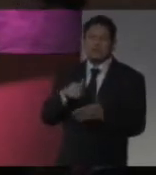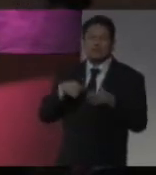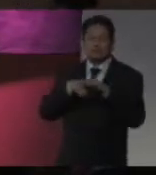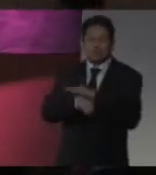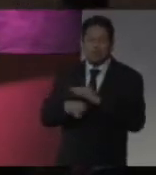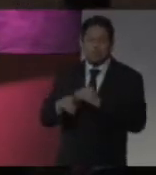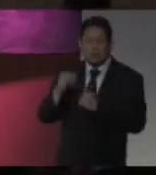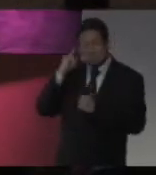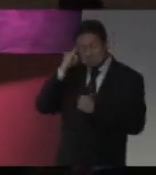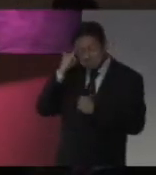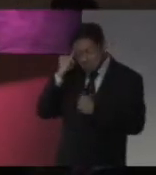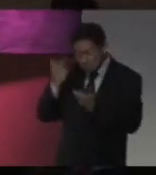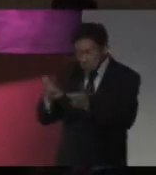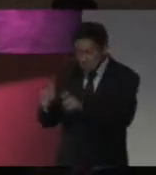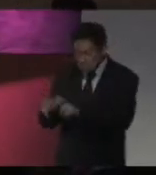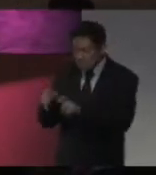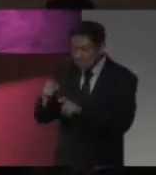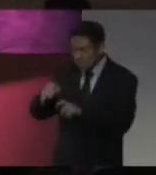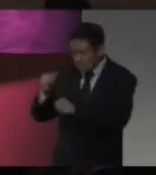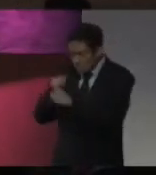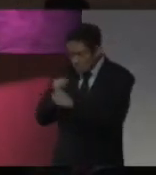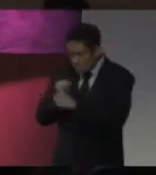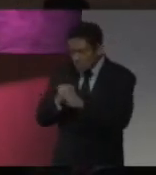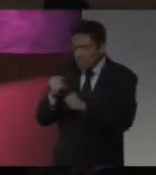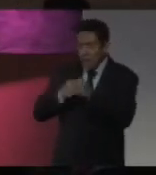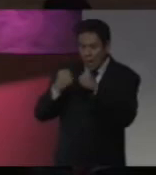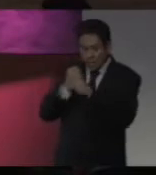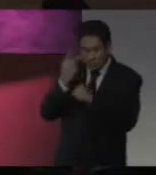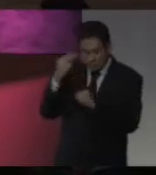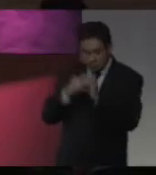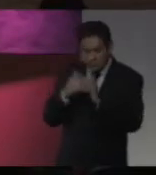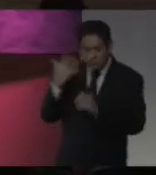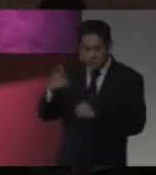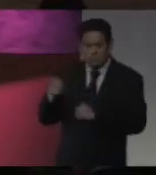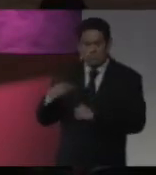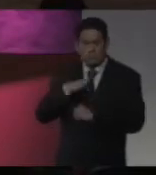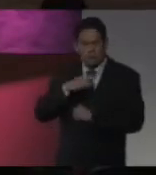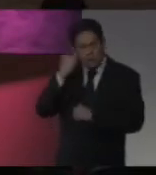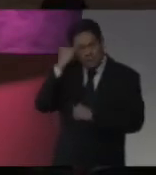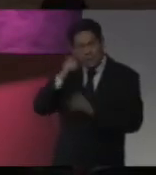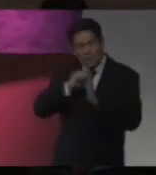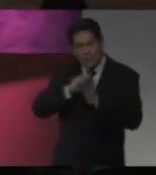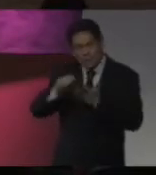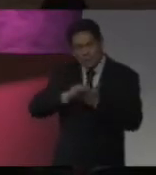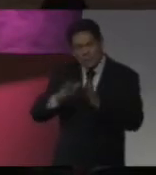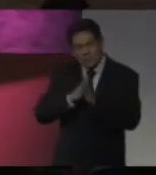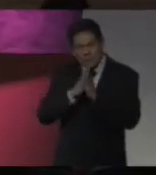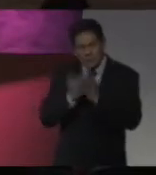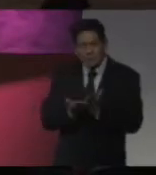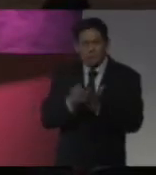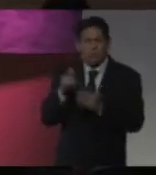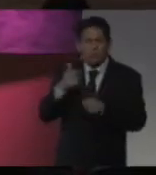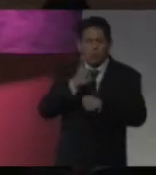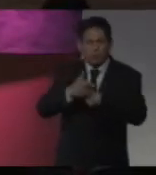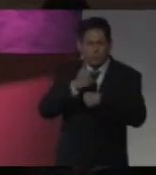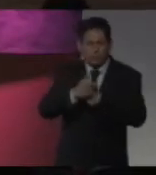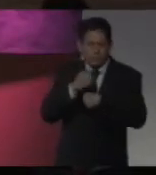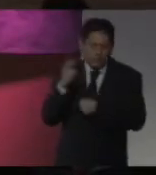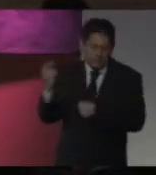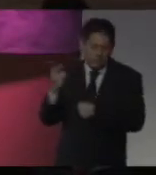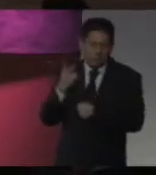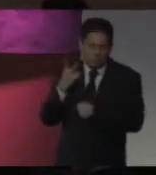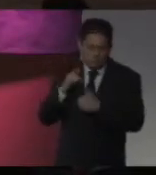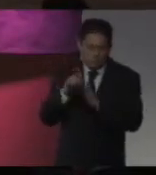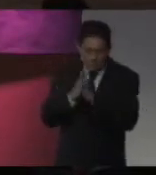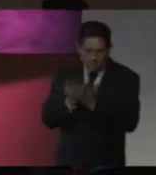en las comunidades indígenas, en 2005. Ha publicado dos libros sobre sistemas de gobierno comunal indígena en Guatemala. También